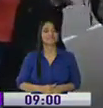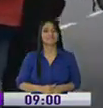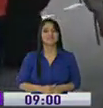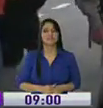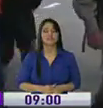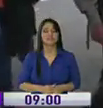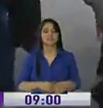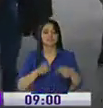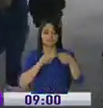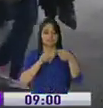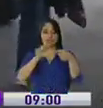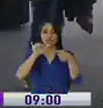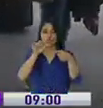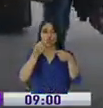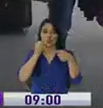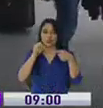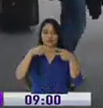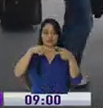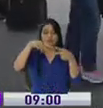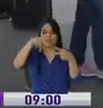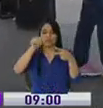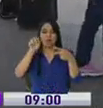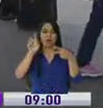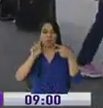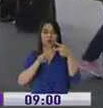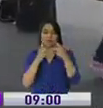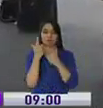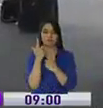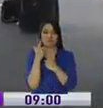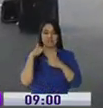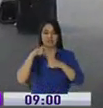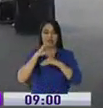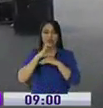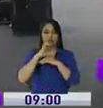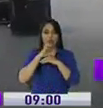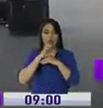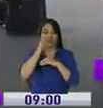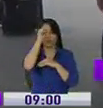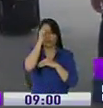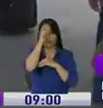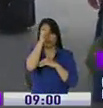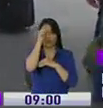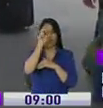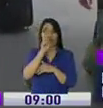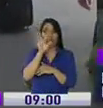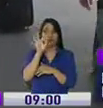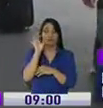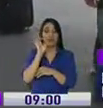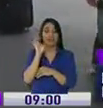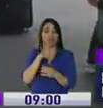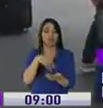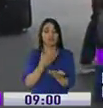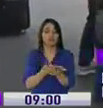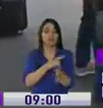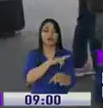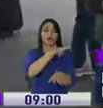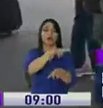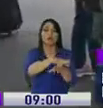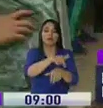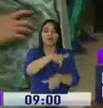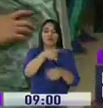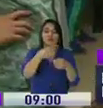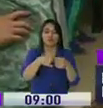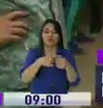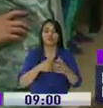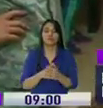Luis Rodríguez y Paul Pazmiño, militares del ejército ecuatoriano, llegaron este domingo 29 de enero al aeropuerto de Tababel en Quito.